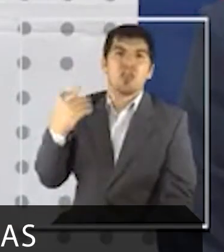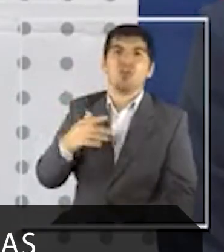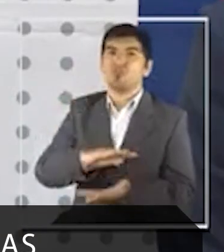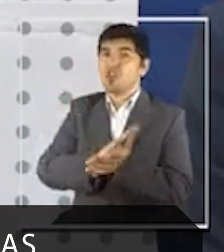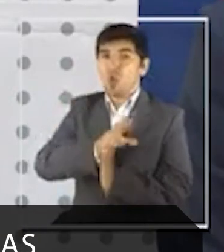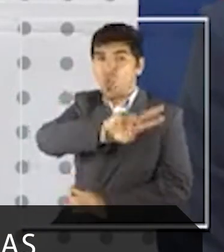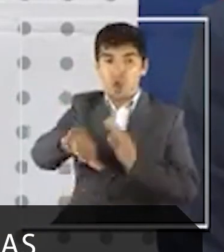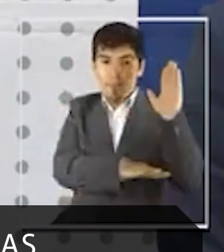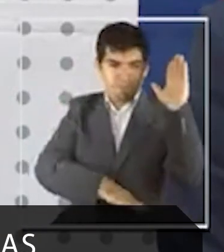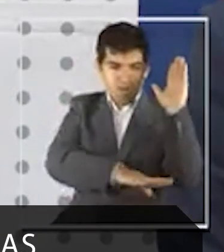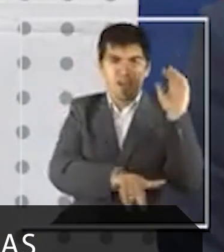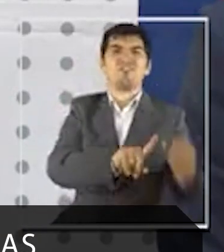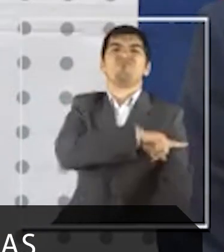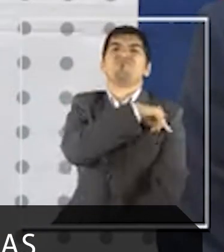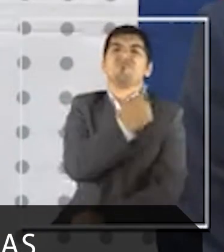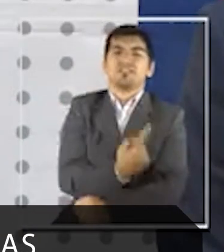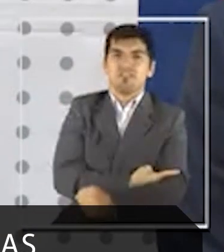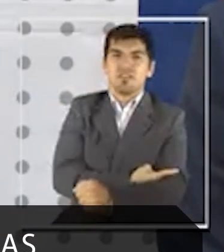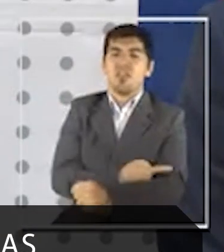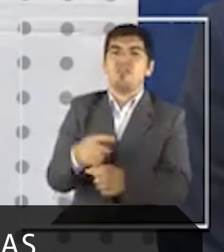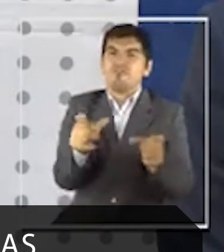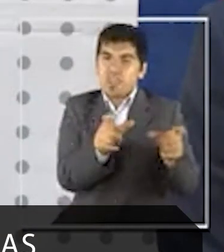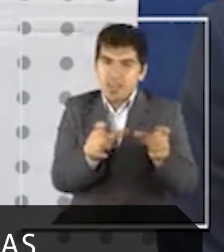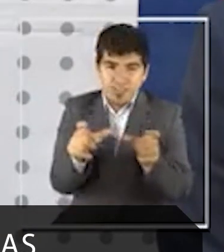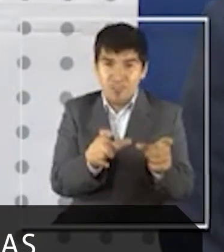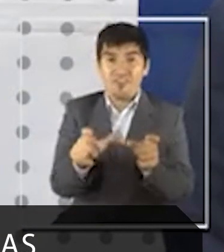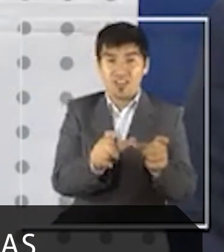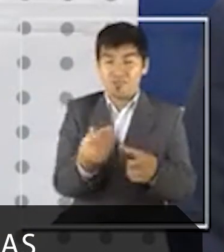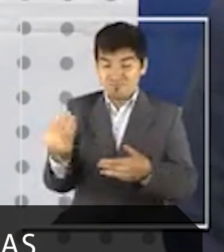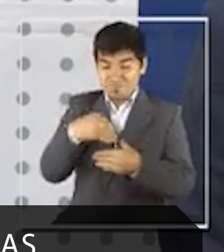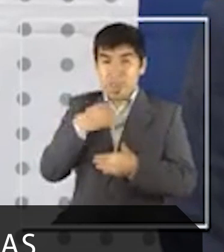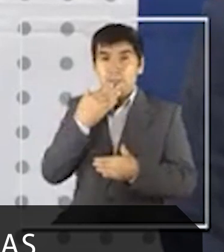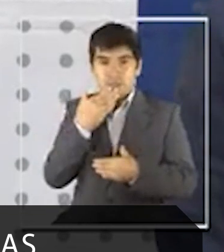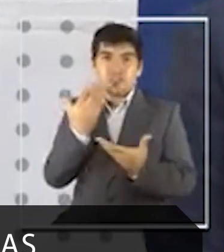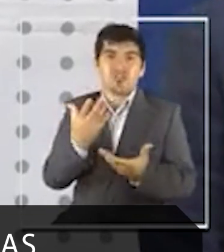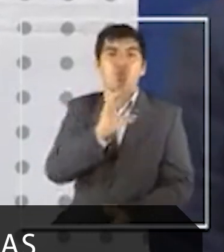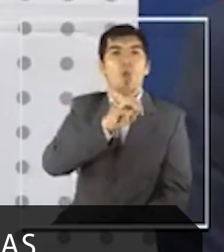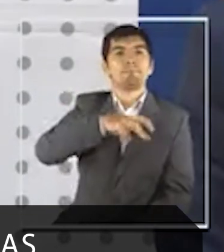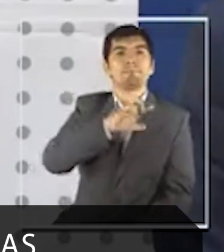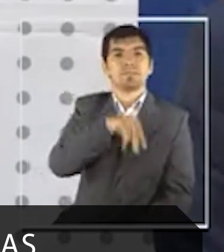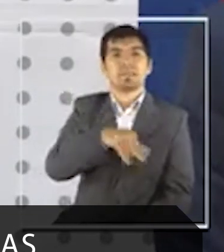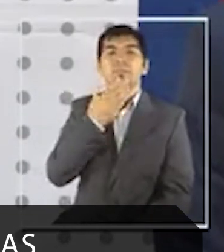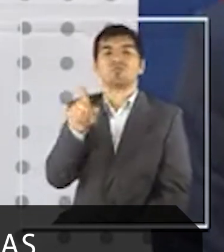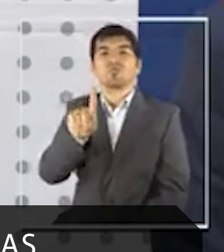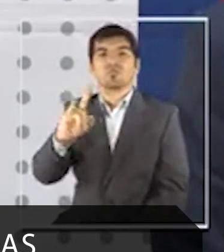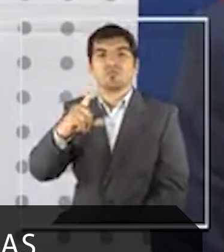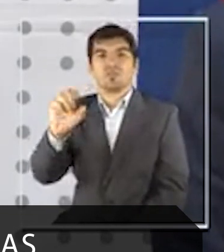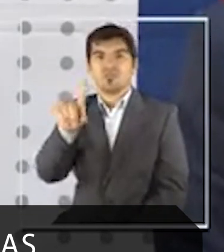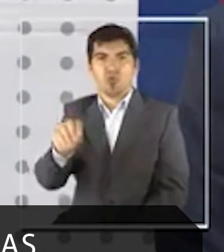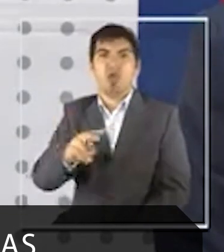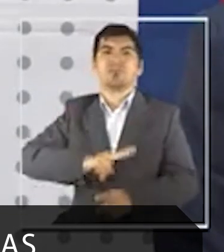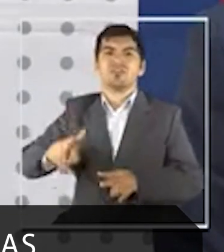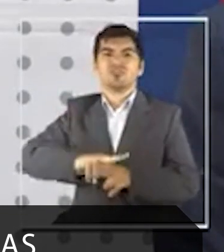el subsecretario de salud pública Cristóbal cuadrado junto a la superintendenta de seguridad social Pamela gana y el director del departamento